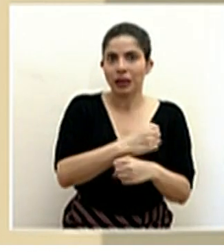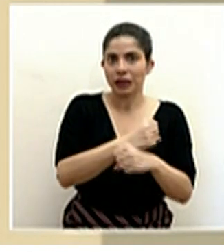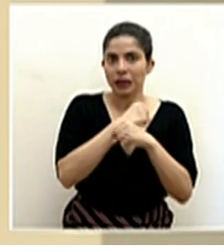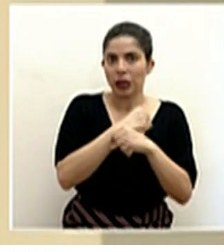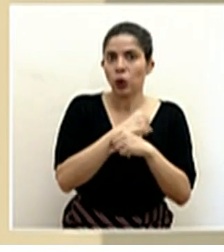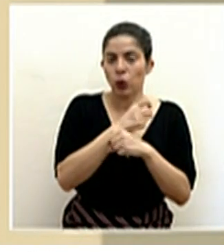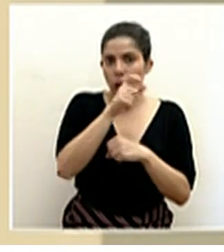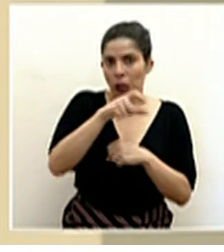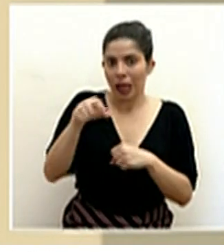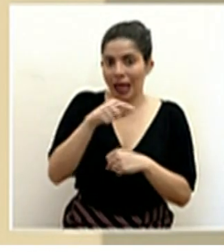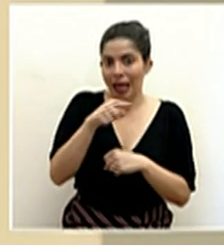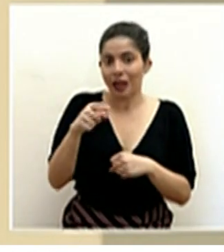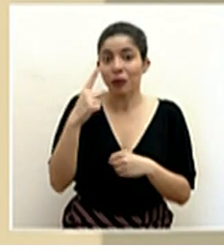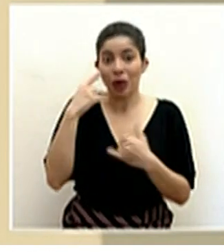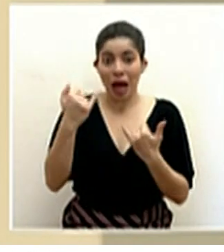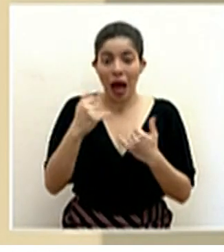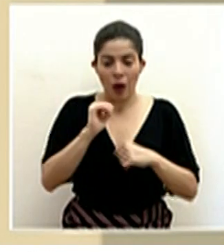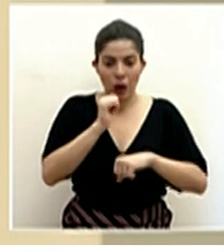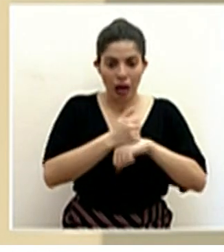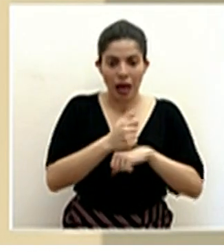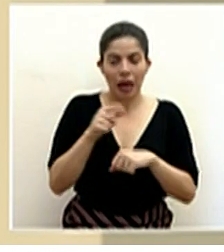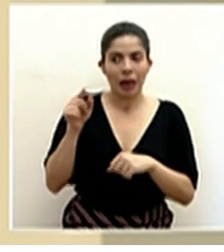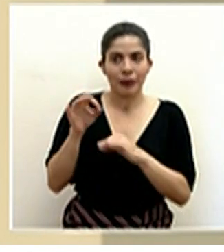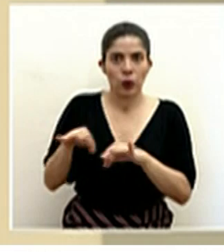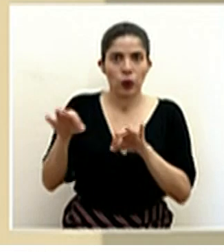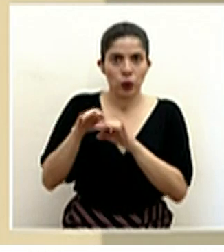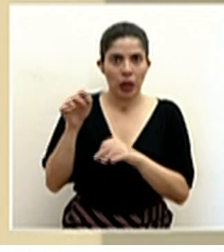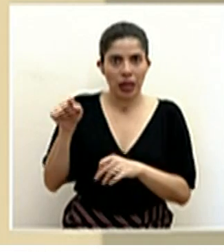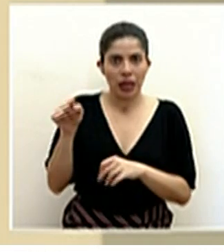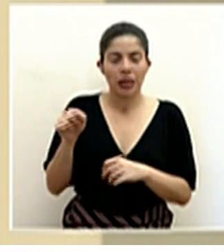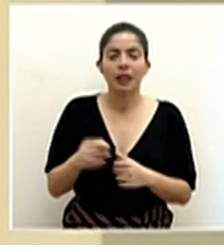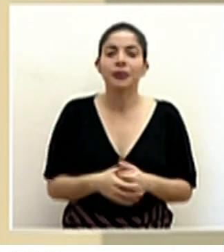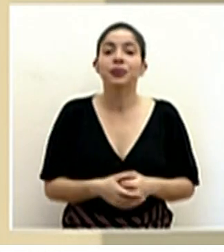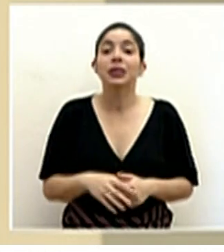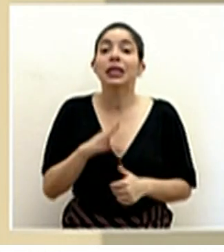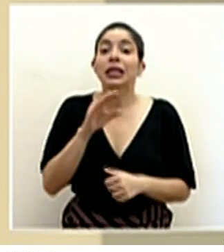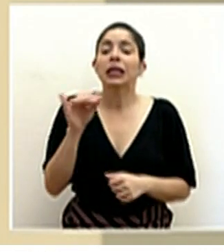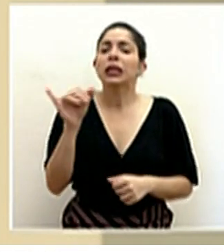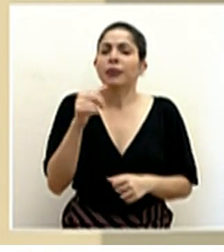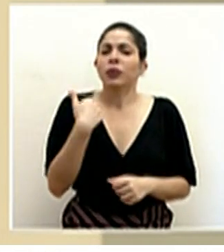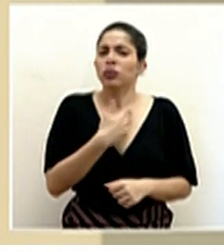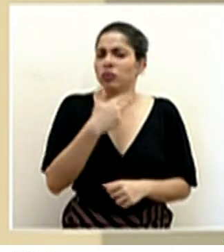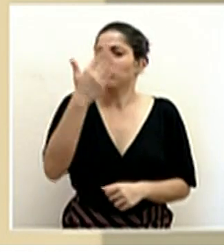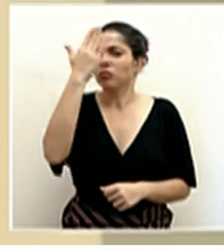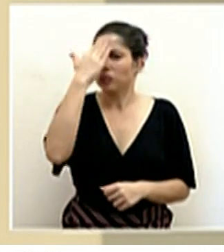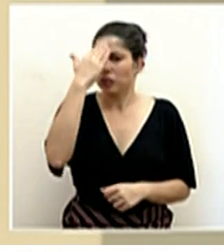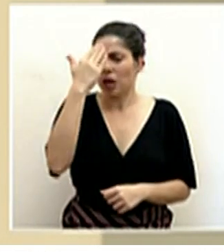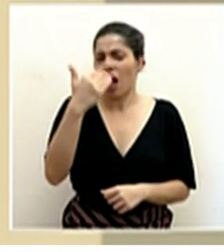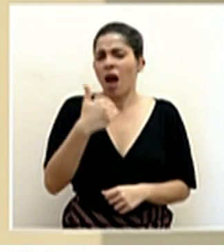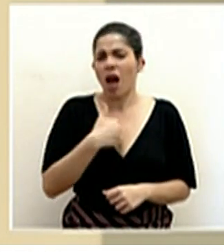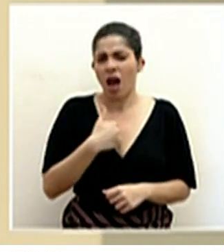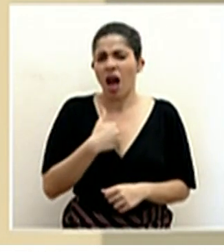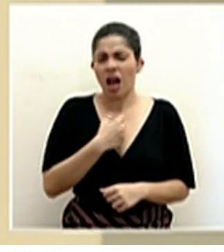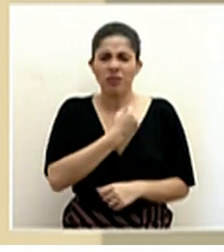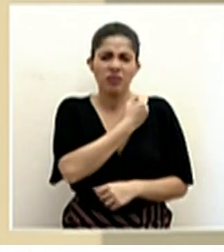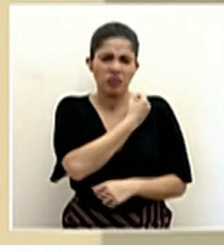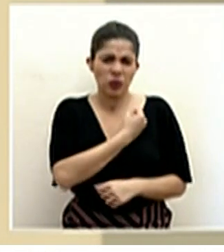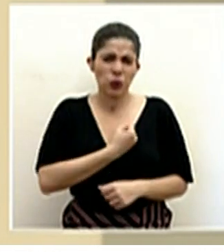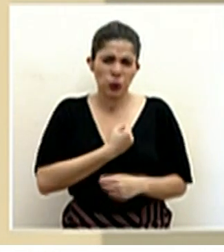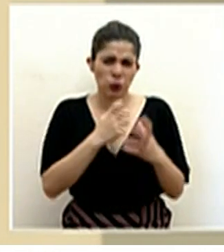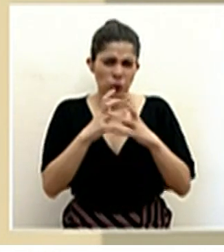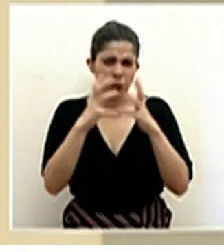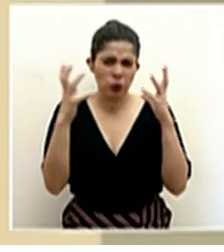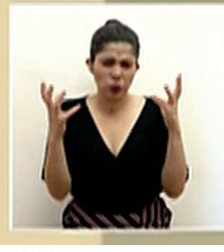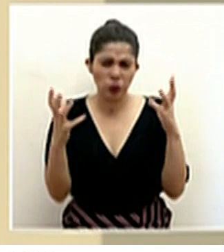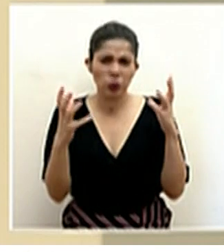pesado mucho en toda esta construcción. Y luego, sí sabemos que hay un fuerte sacrificio